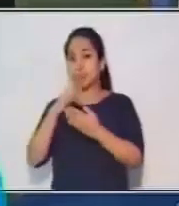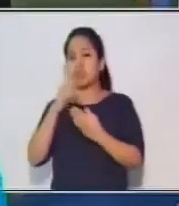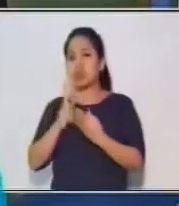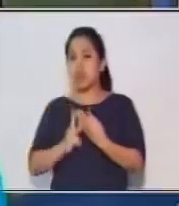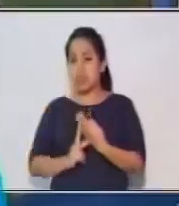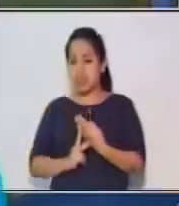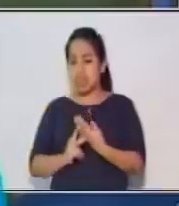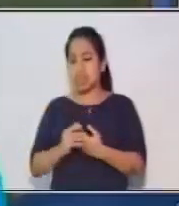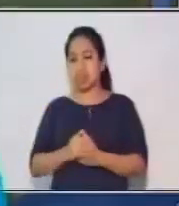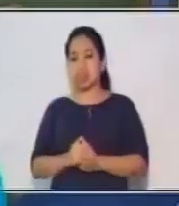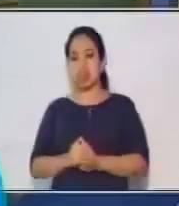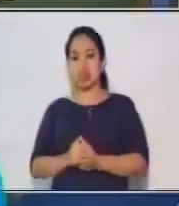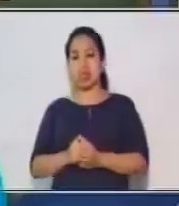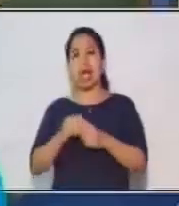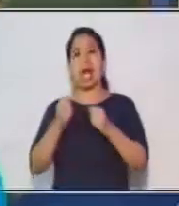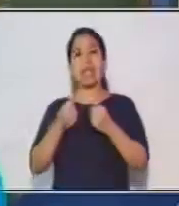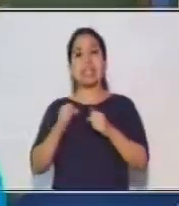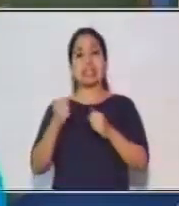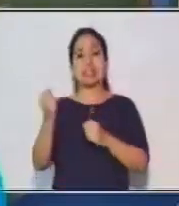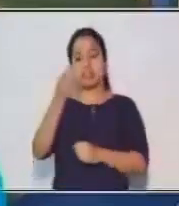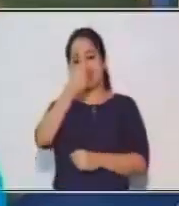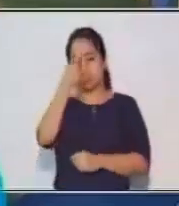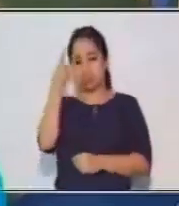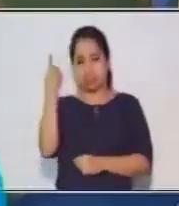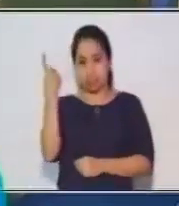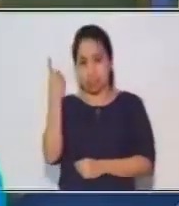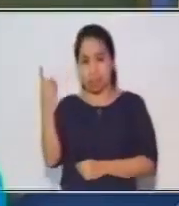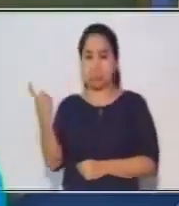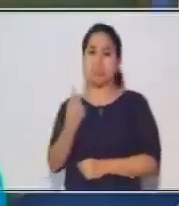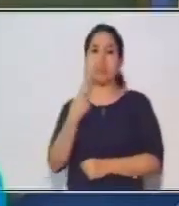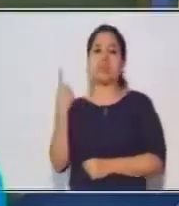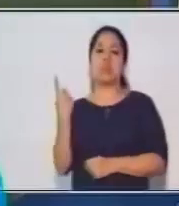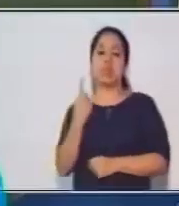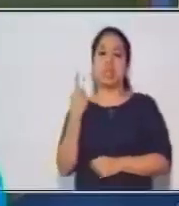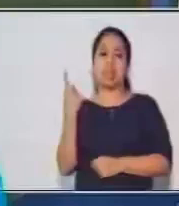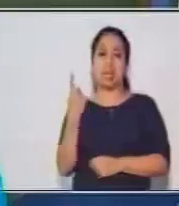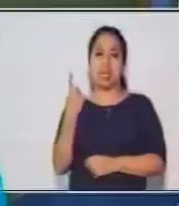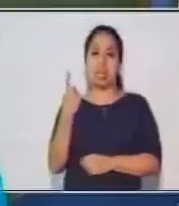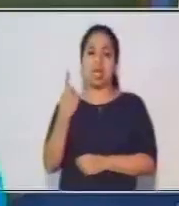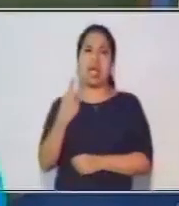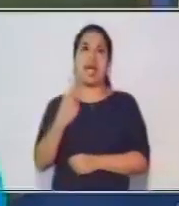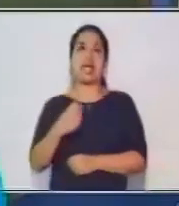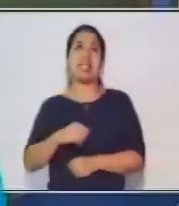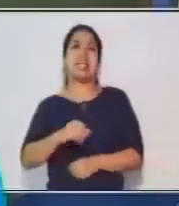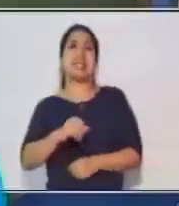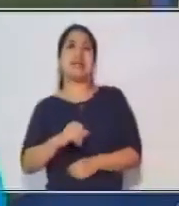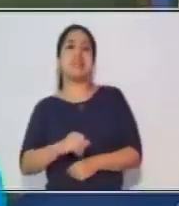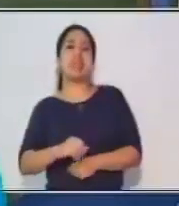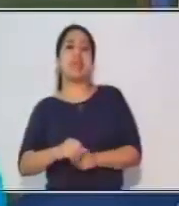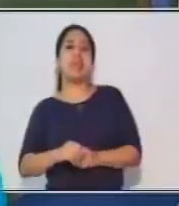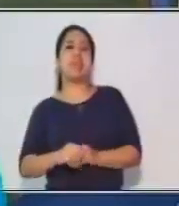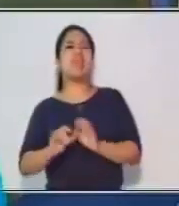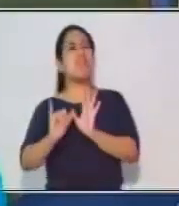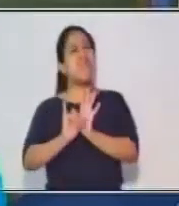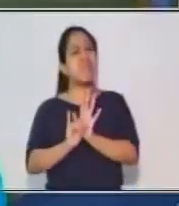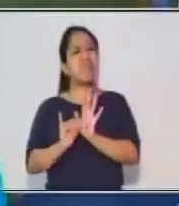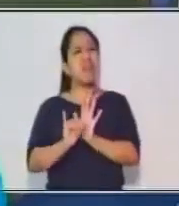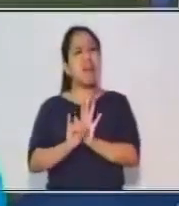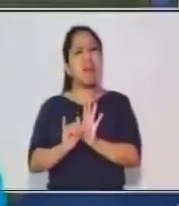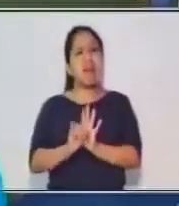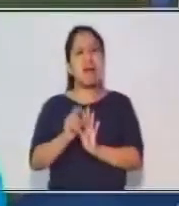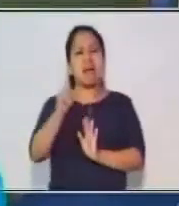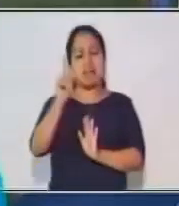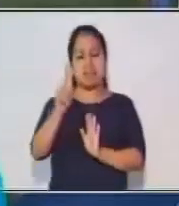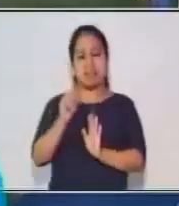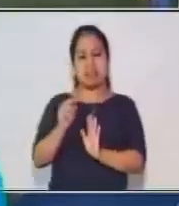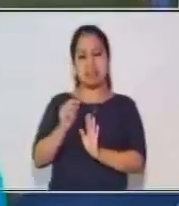proyectos, hacemos trabajos, es muy importante identificar este tipo de signos, este